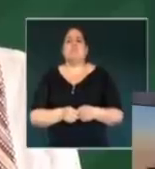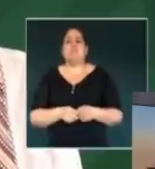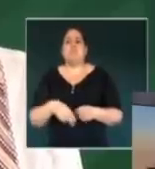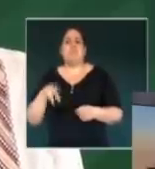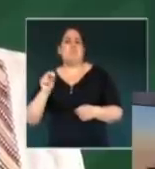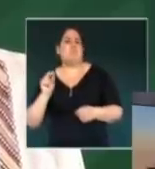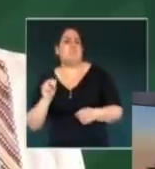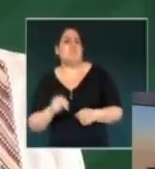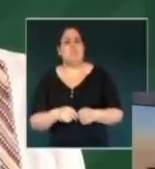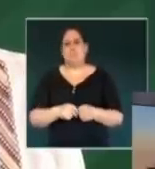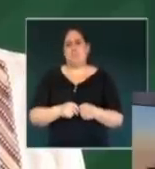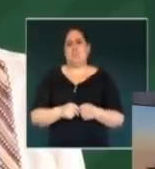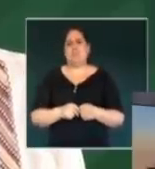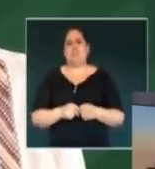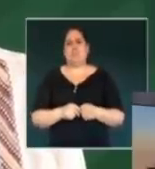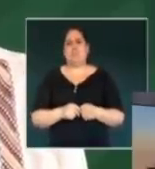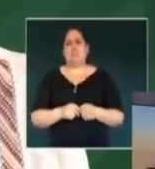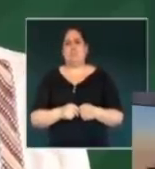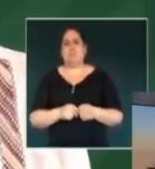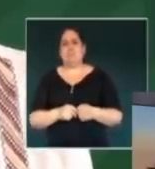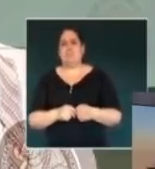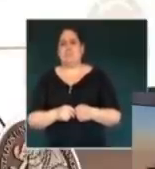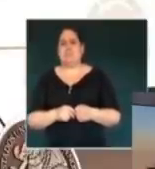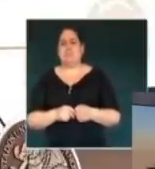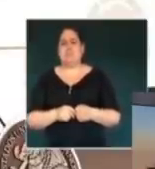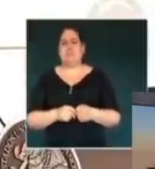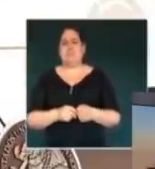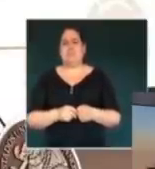no hemos sido tan